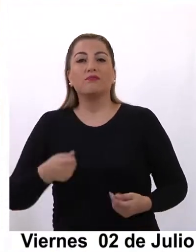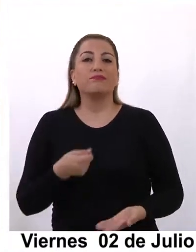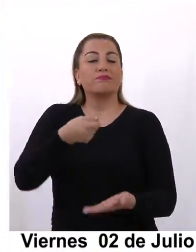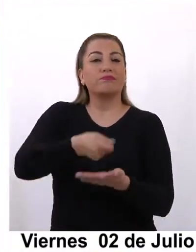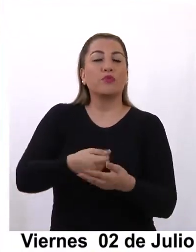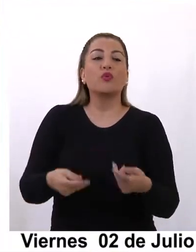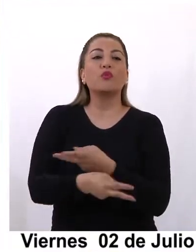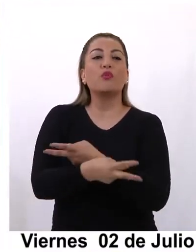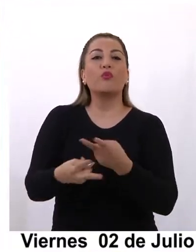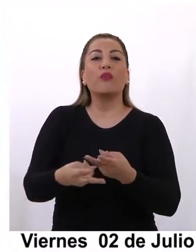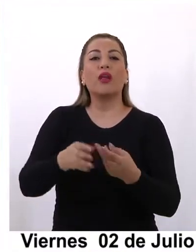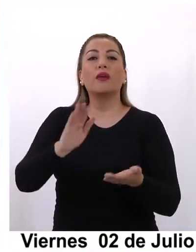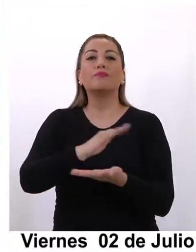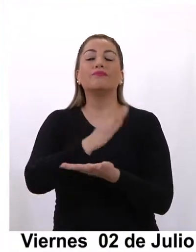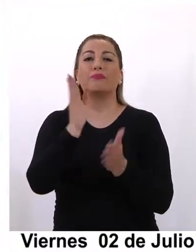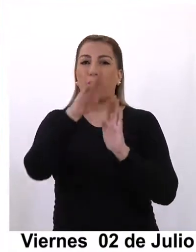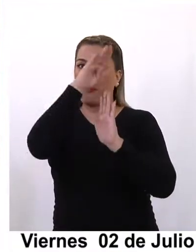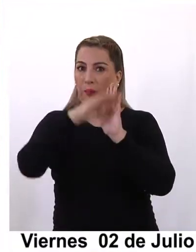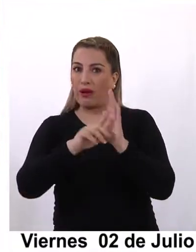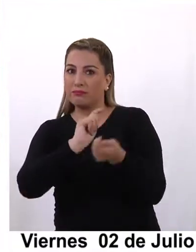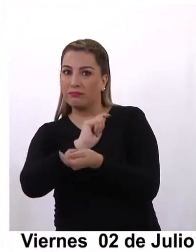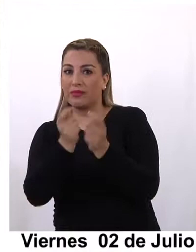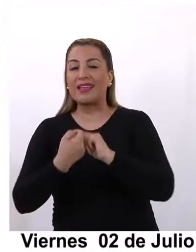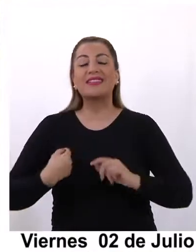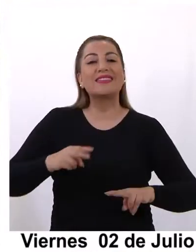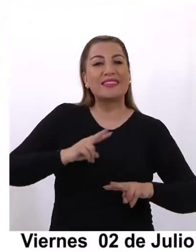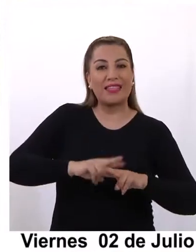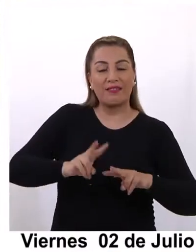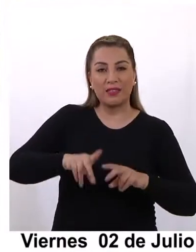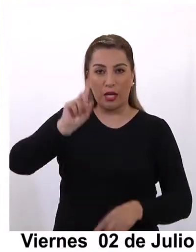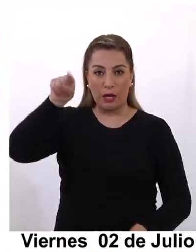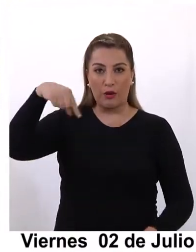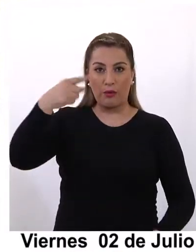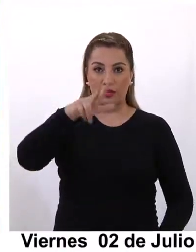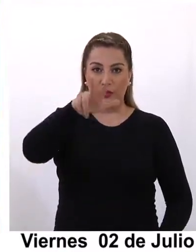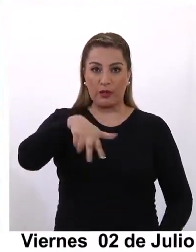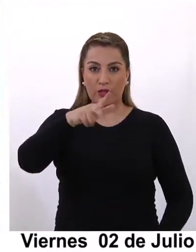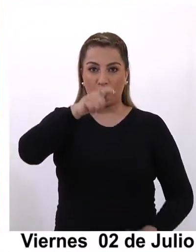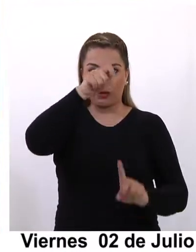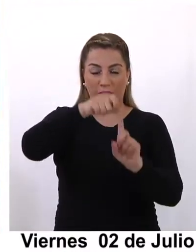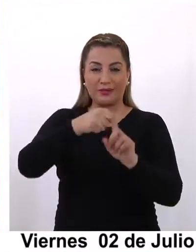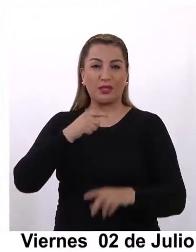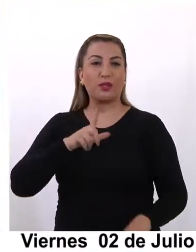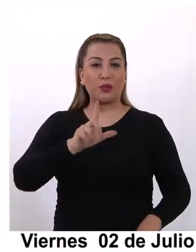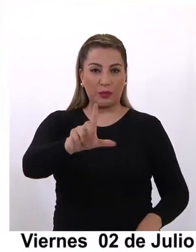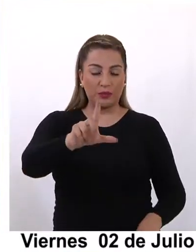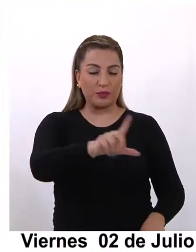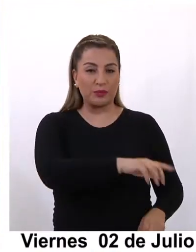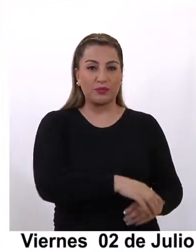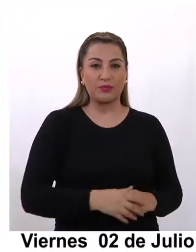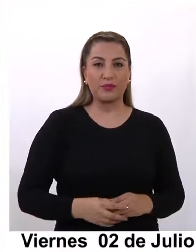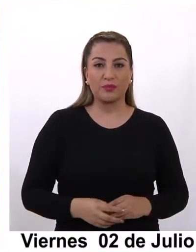público, fueron reprogramadas y ahora se realizarán el próximo 18 de julio.